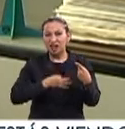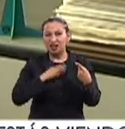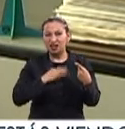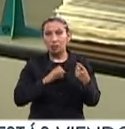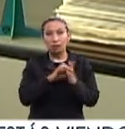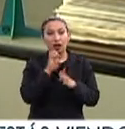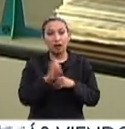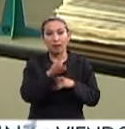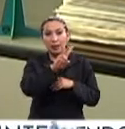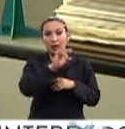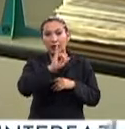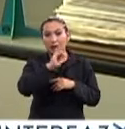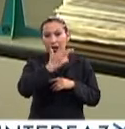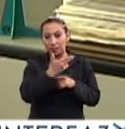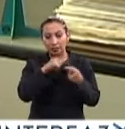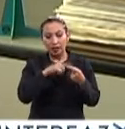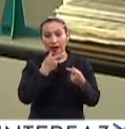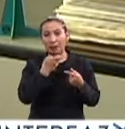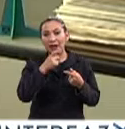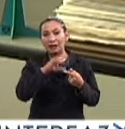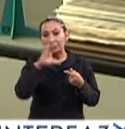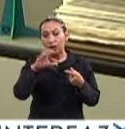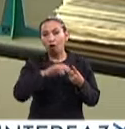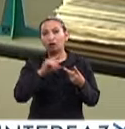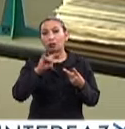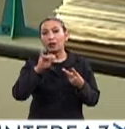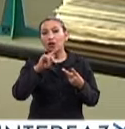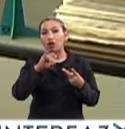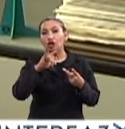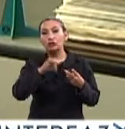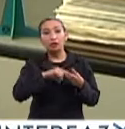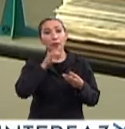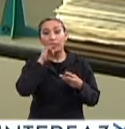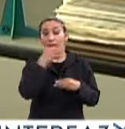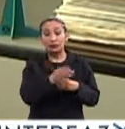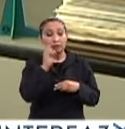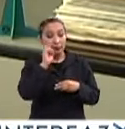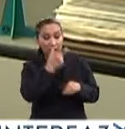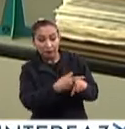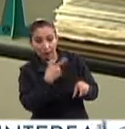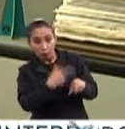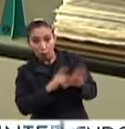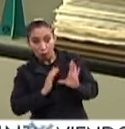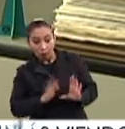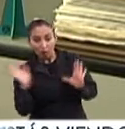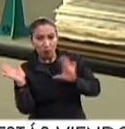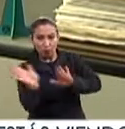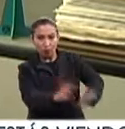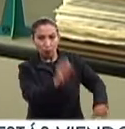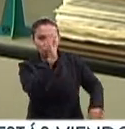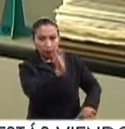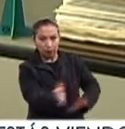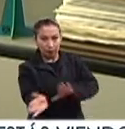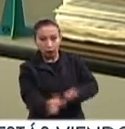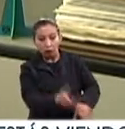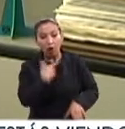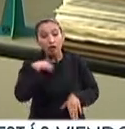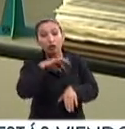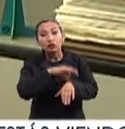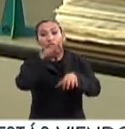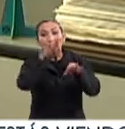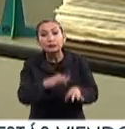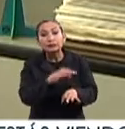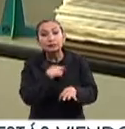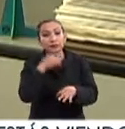Infecciones como VIH, hepatitis C y tuberculosis no las podemos aceptar por ley, y que sea un caso médico legal, es